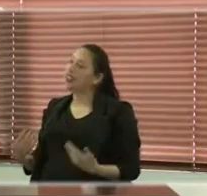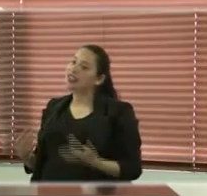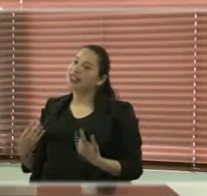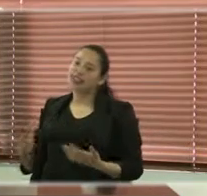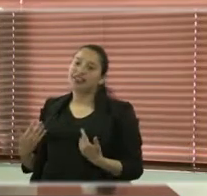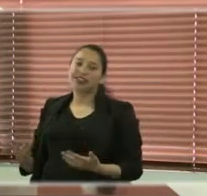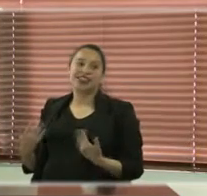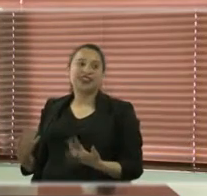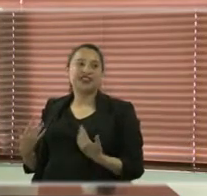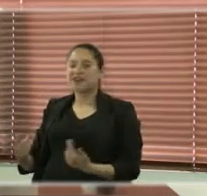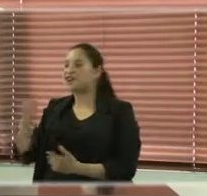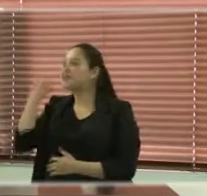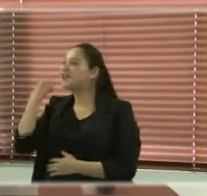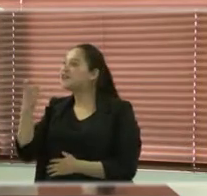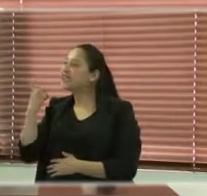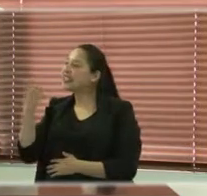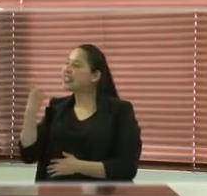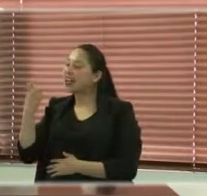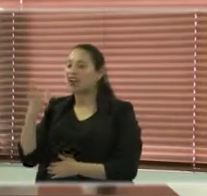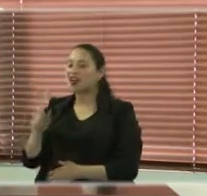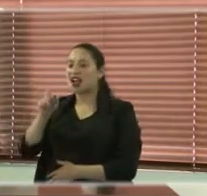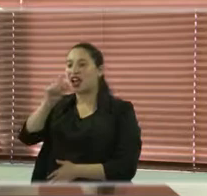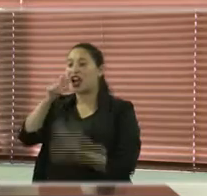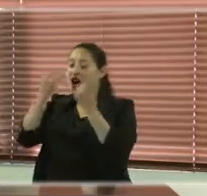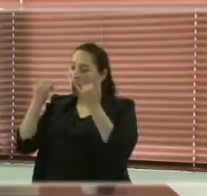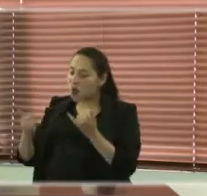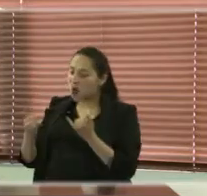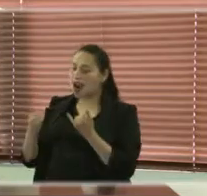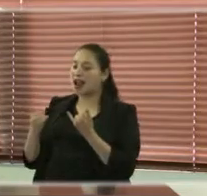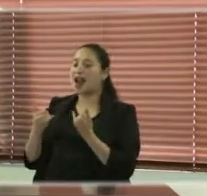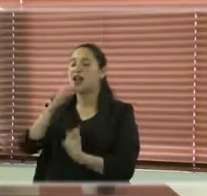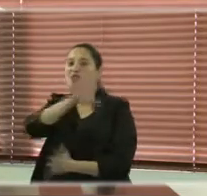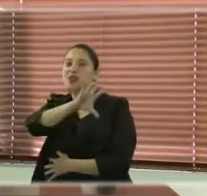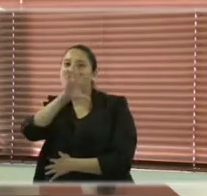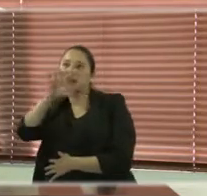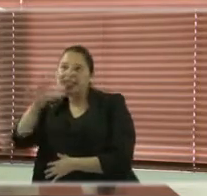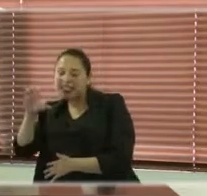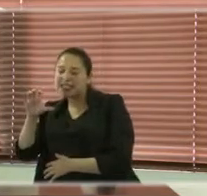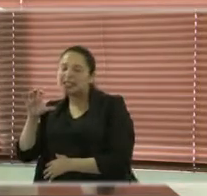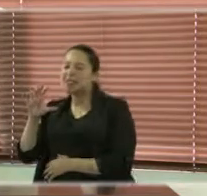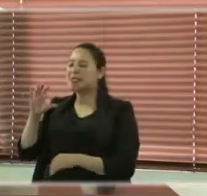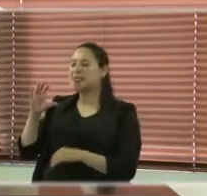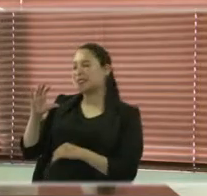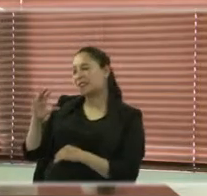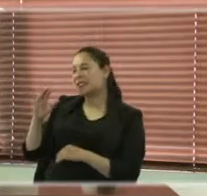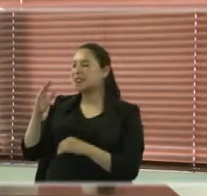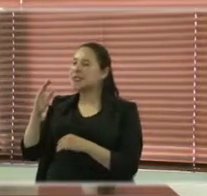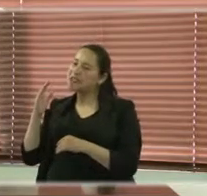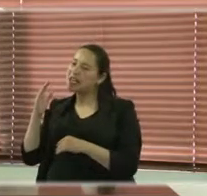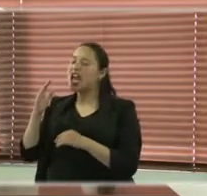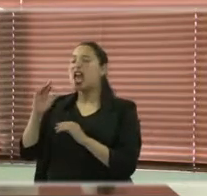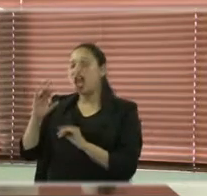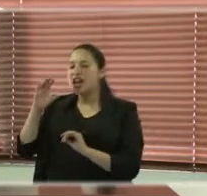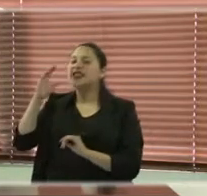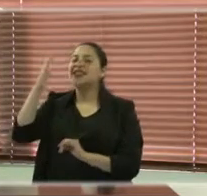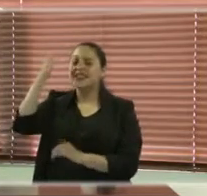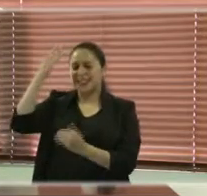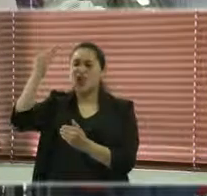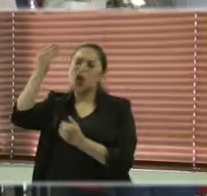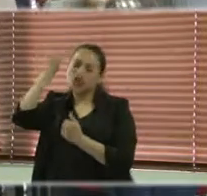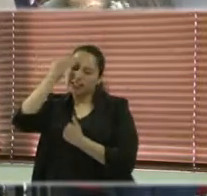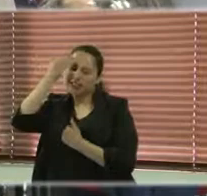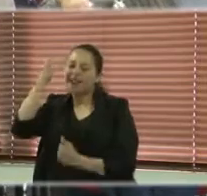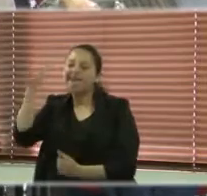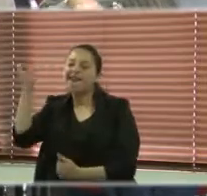digeridos por la mayoría de los países hay todavía Creo yo un